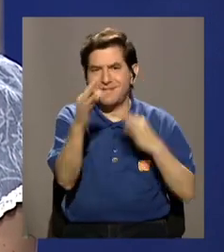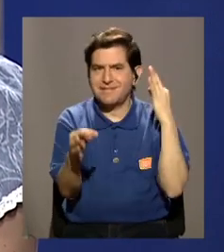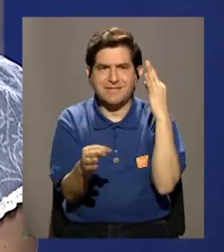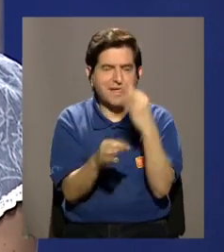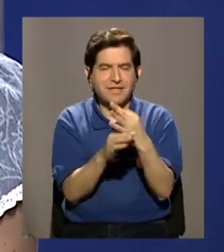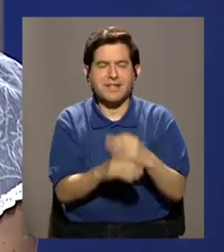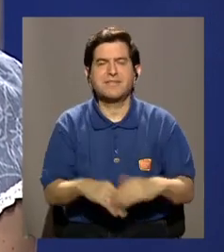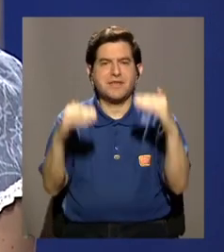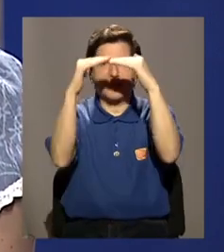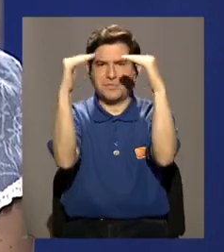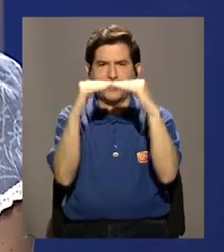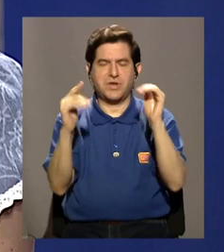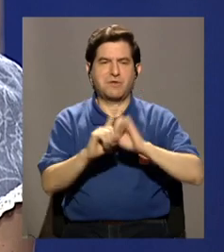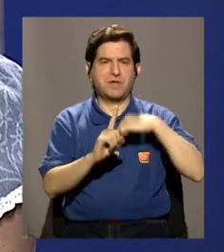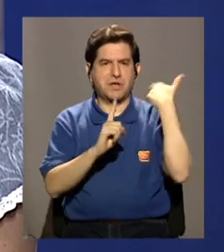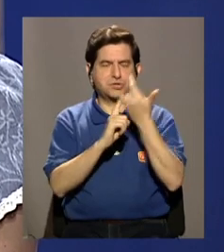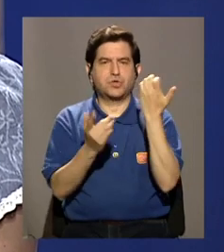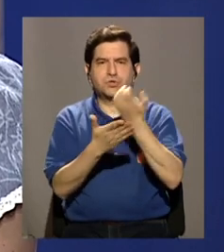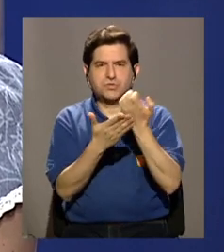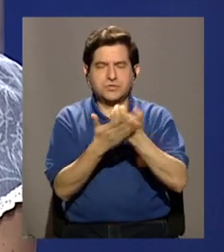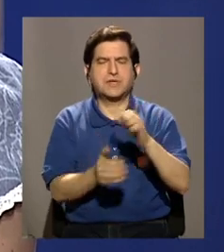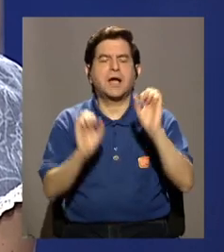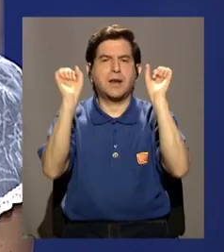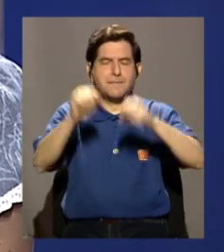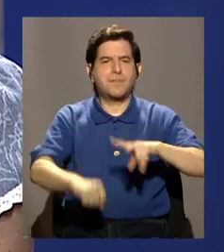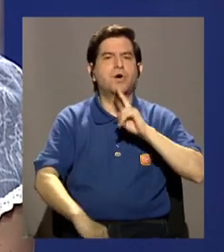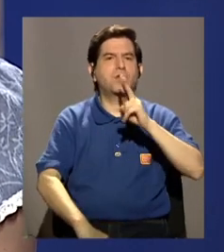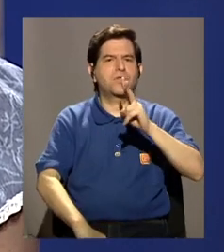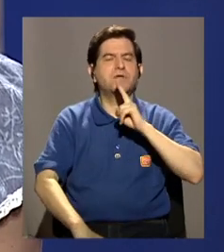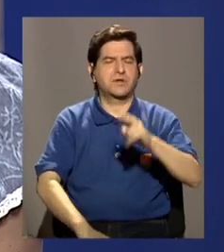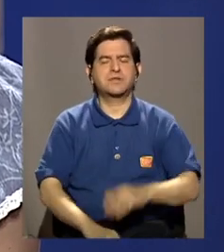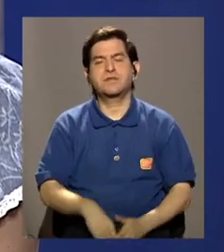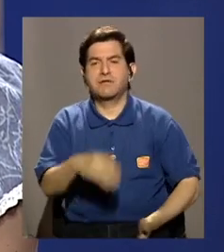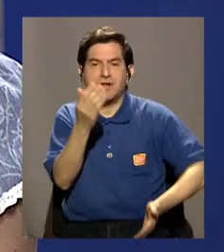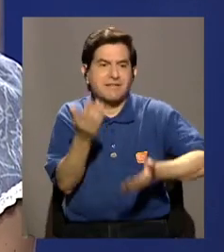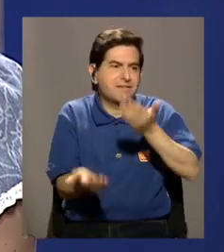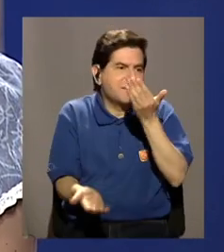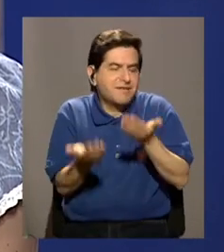nivel de estatus social o económico que te pueda realmente